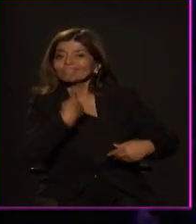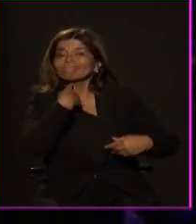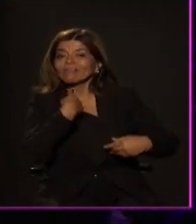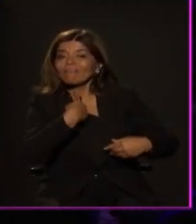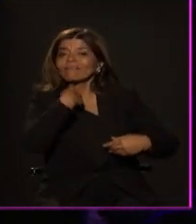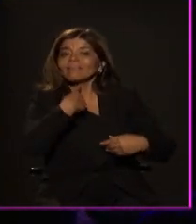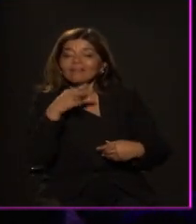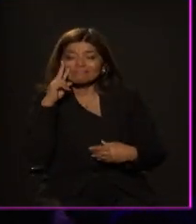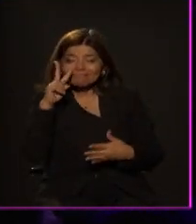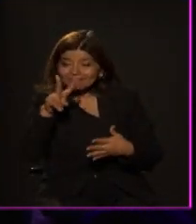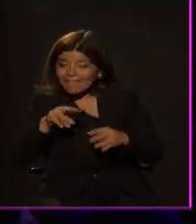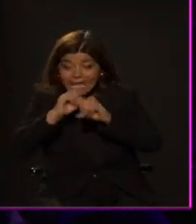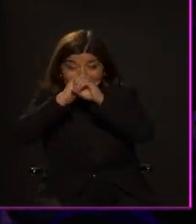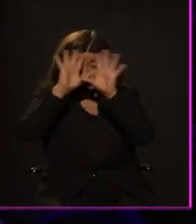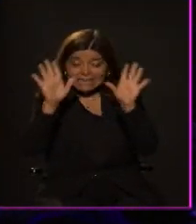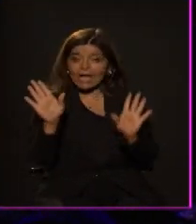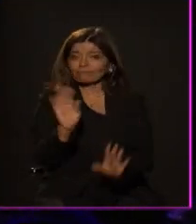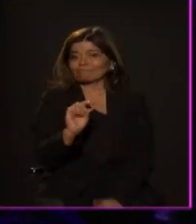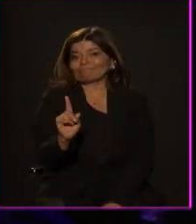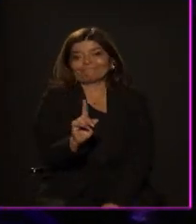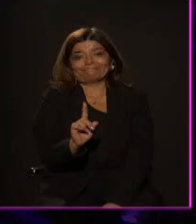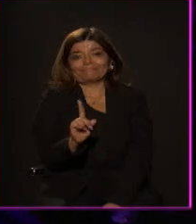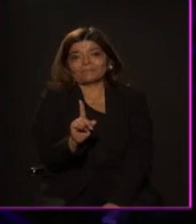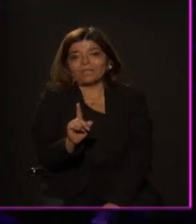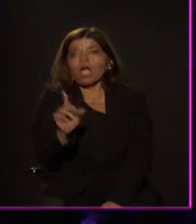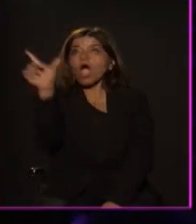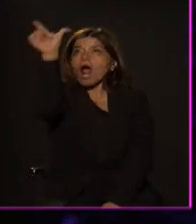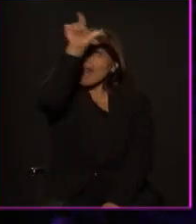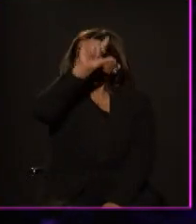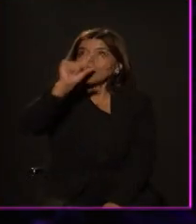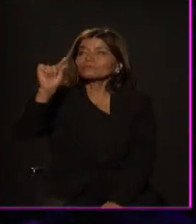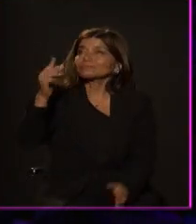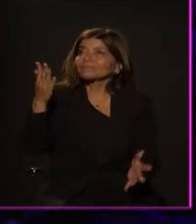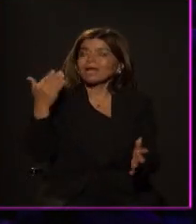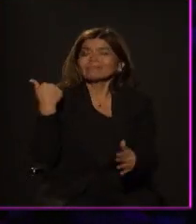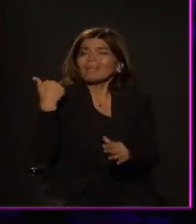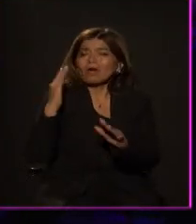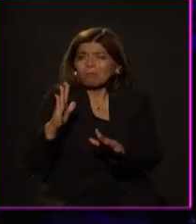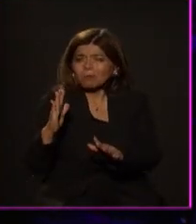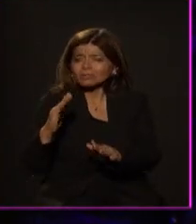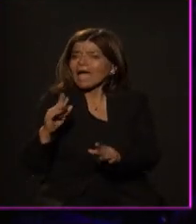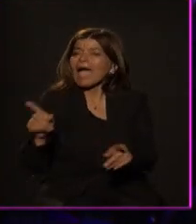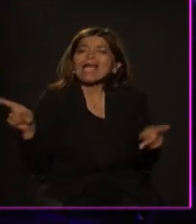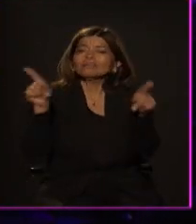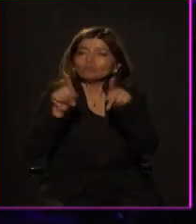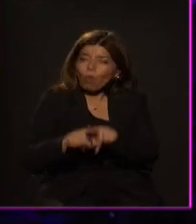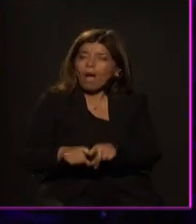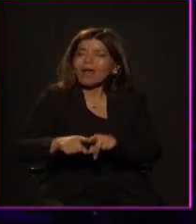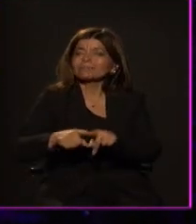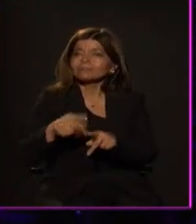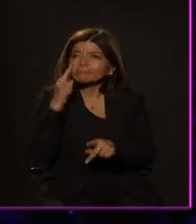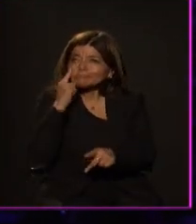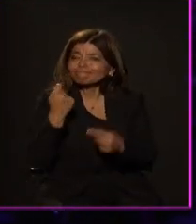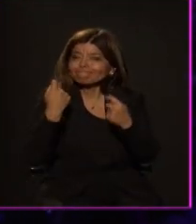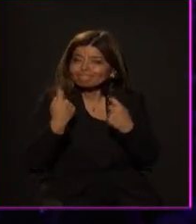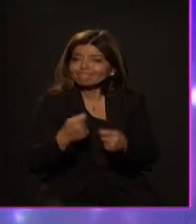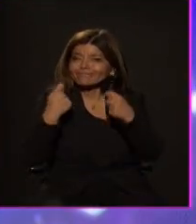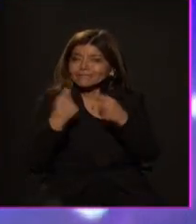veía bien la forma de la luna. Pero ella dijo: no importa, voy a hacer mi trabajo lo mejor posible y voy a intentar usar esta imagen de todas